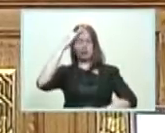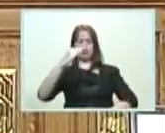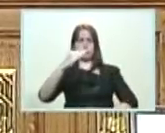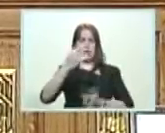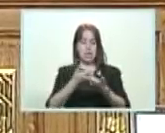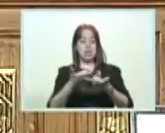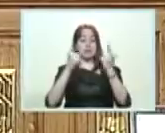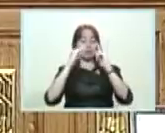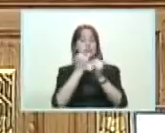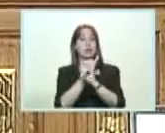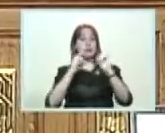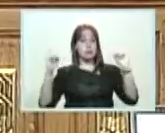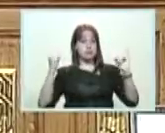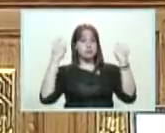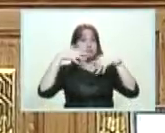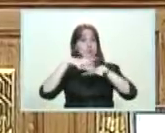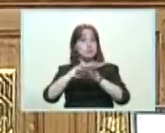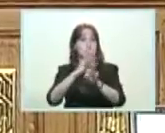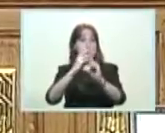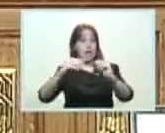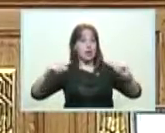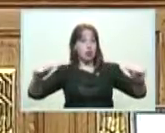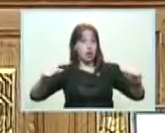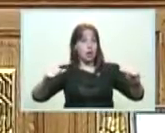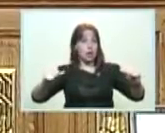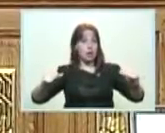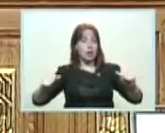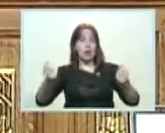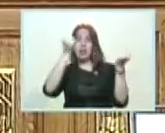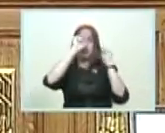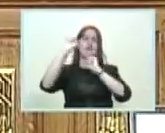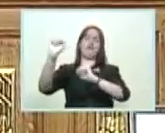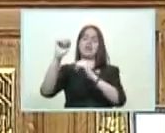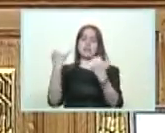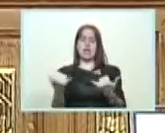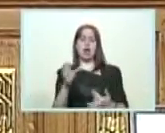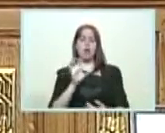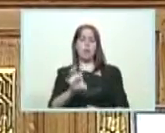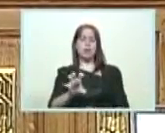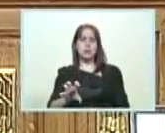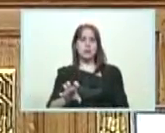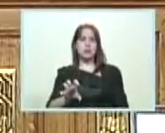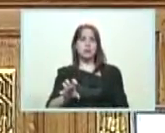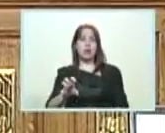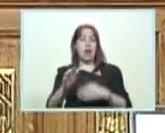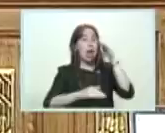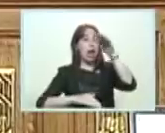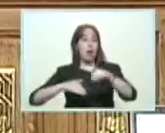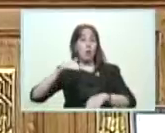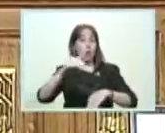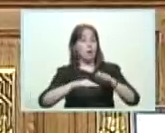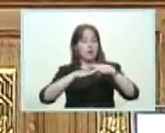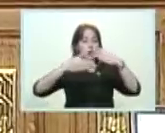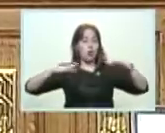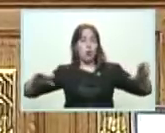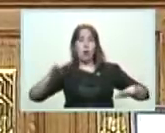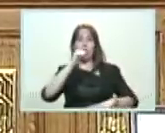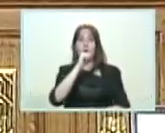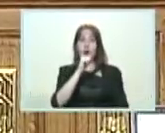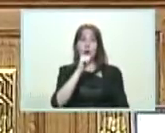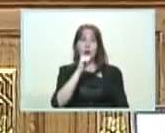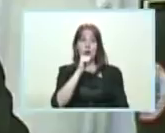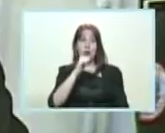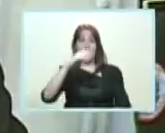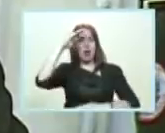y la independencia, la integridad territorial, la defensa de nuestros espacios territoriales, acuáticos. Ahí está la orden de la